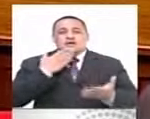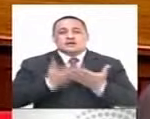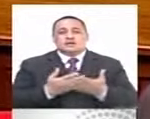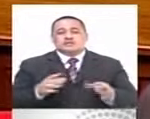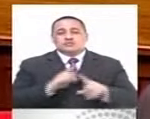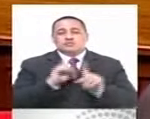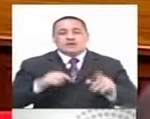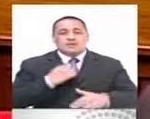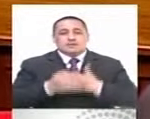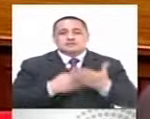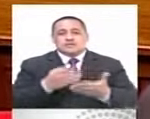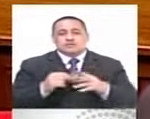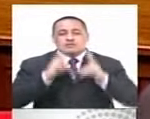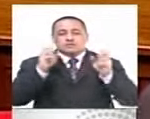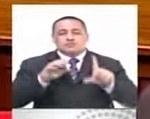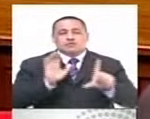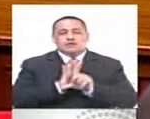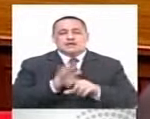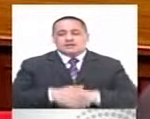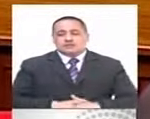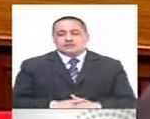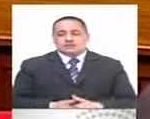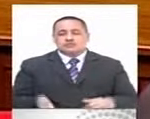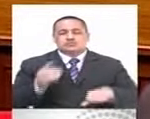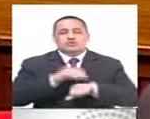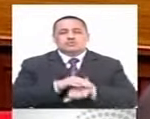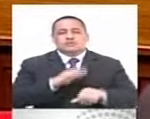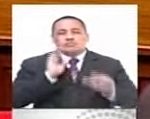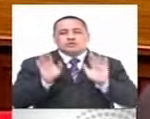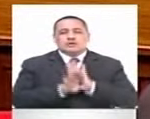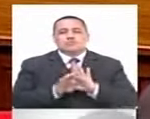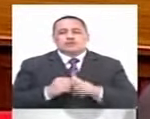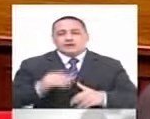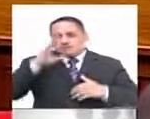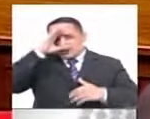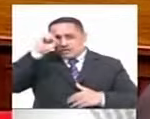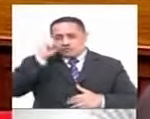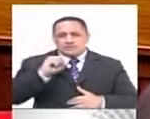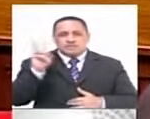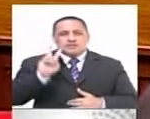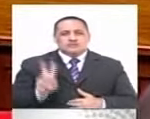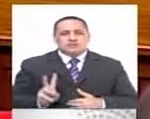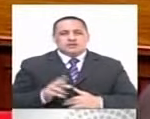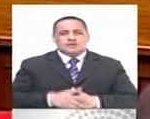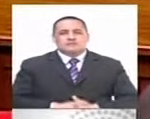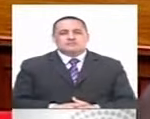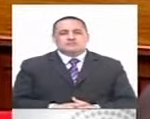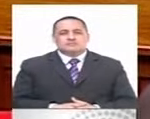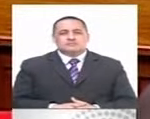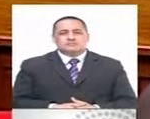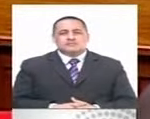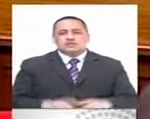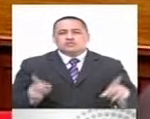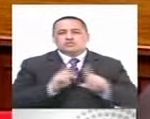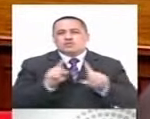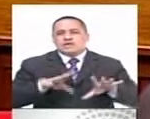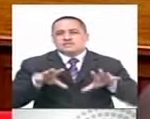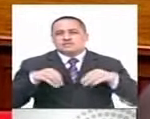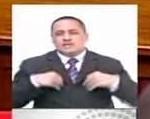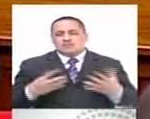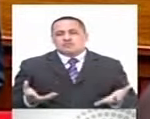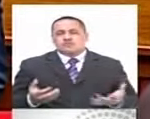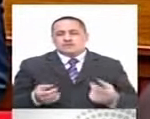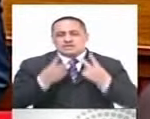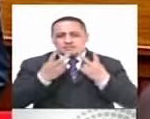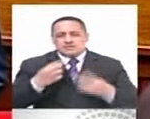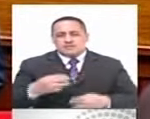tenido efecto jurídico, ¿no? Respecto al embajador de Venezuela. No permitamos,